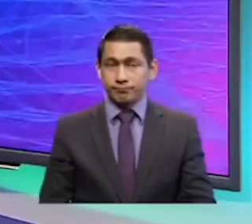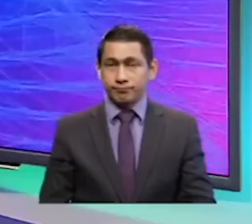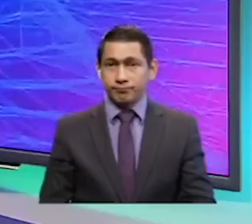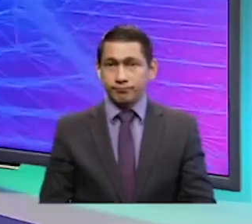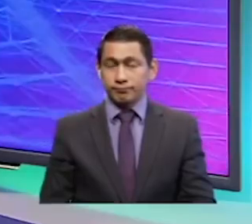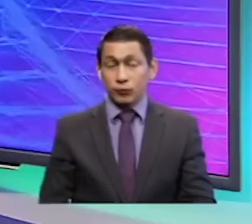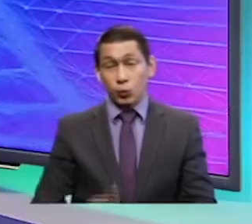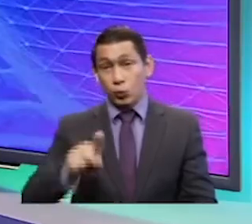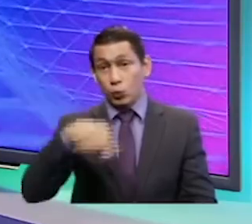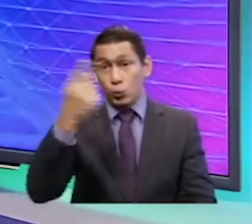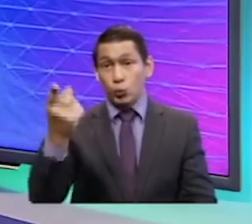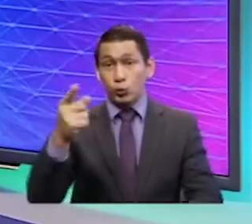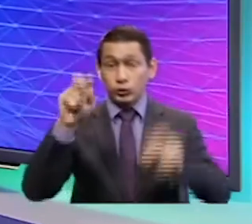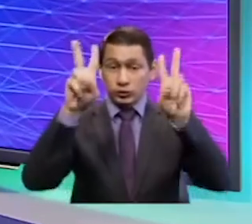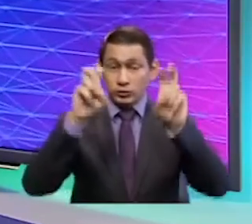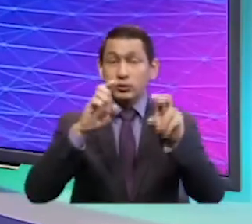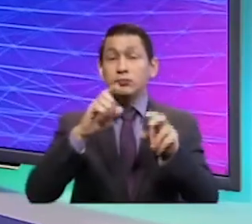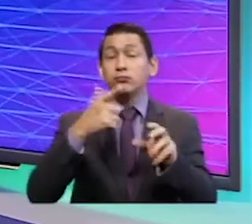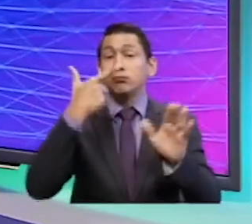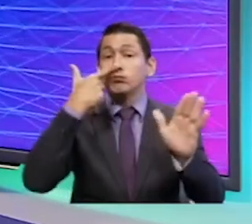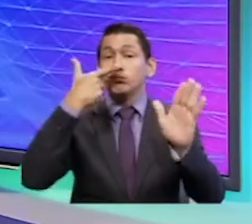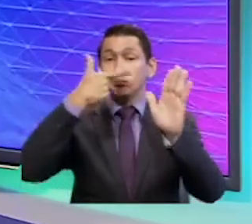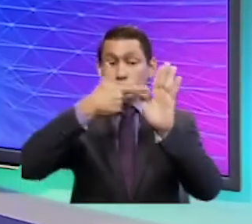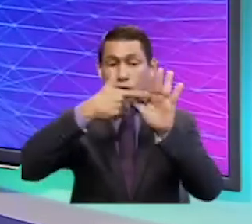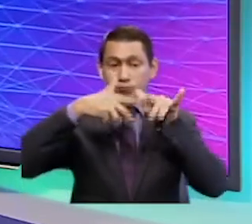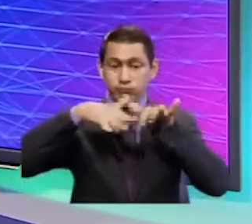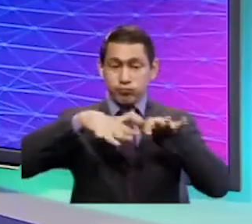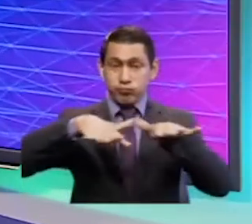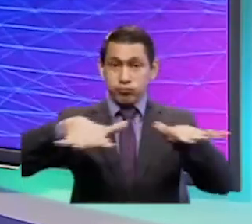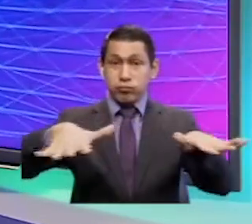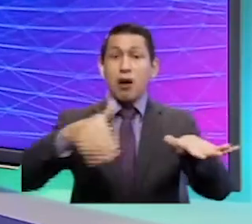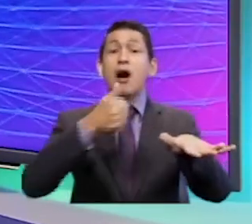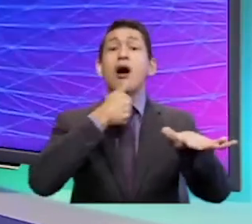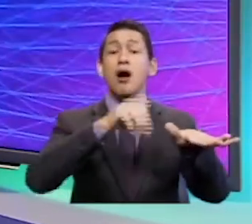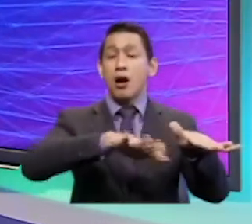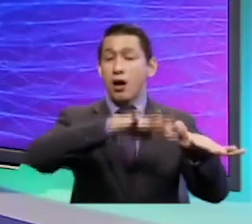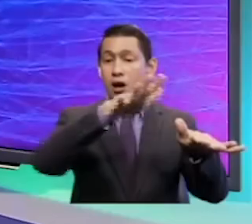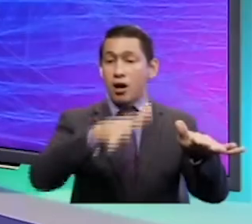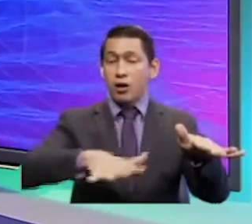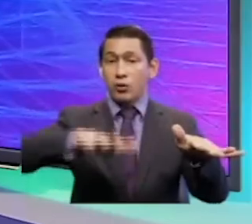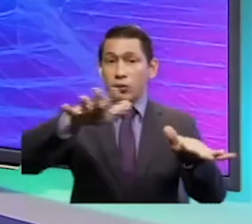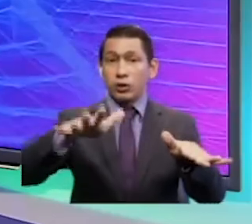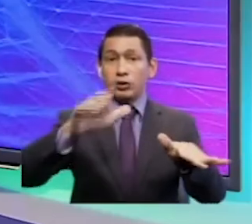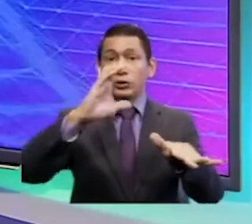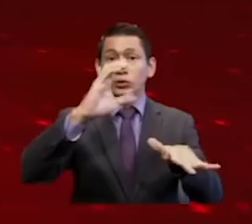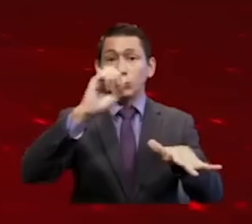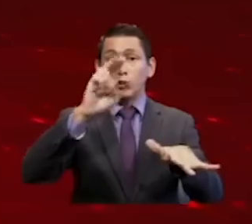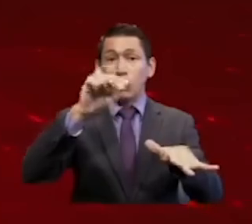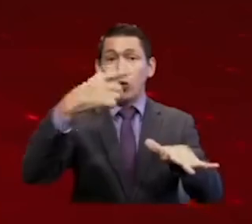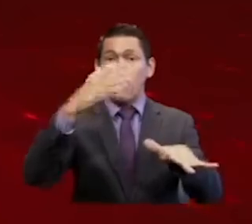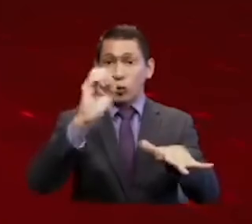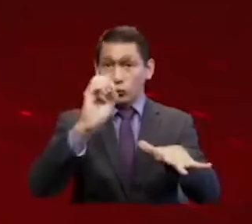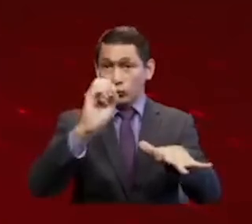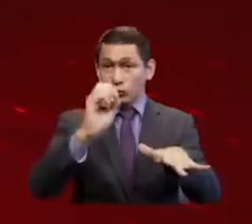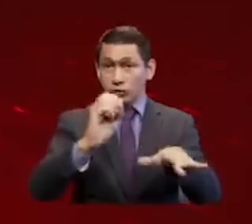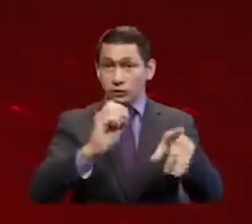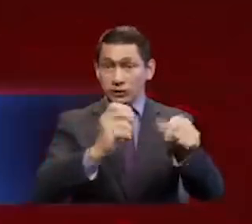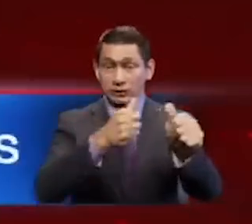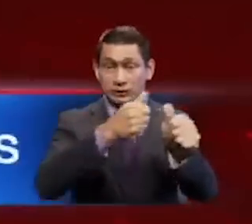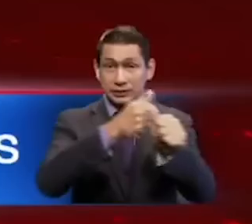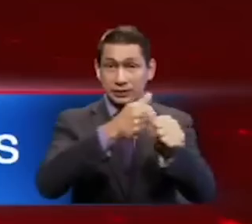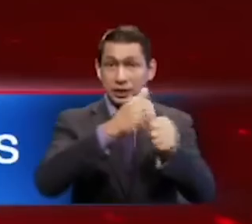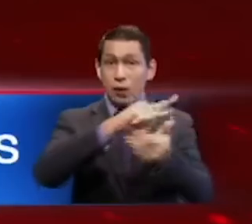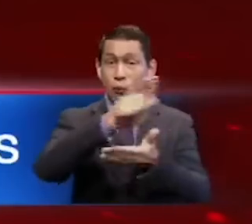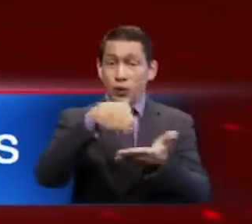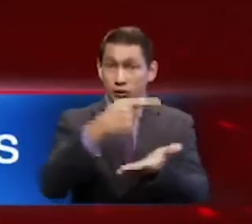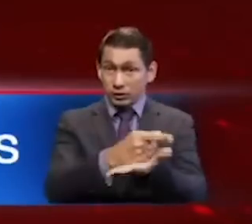Vamos a otros temas. El derrame de diésel del poliducto sobre el río Congo, afluente del río Daule, que junto al Babahoyo forman el Gran Guayas, aún